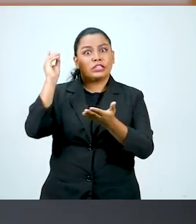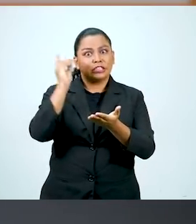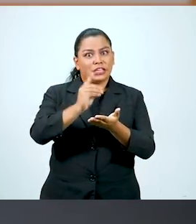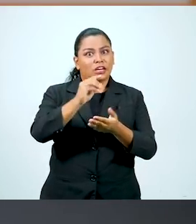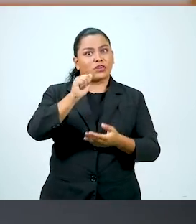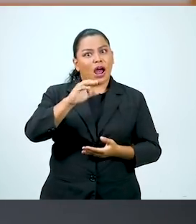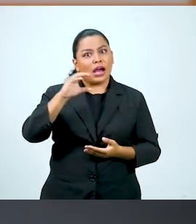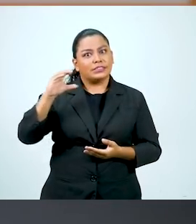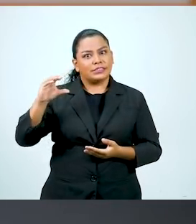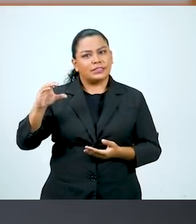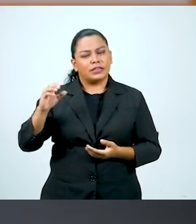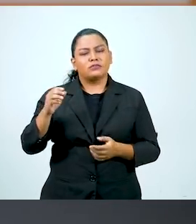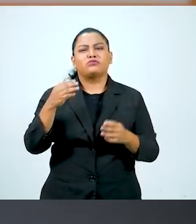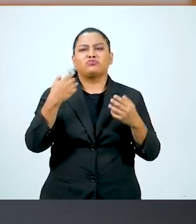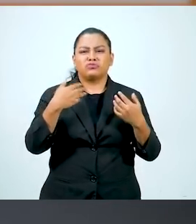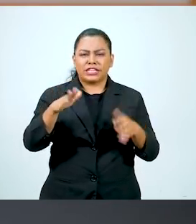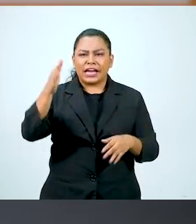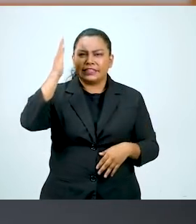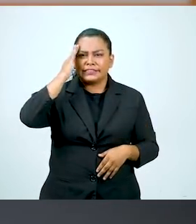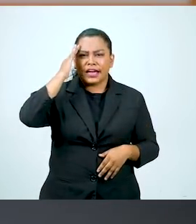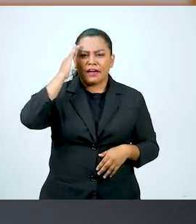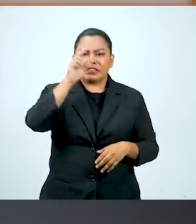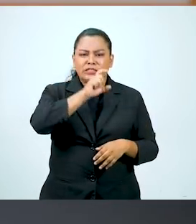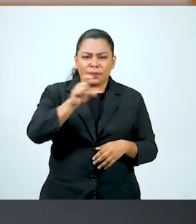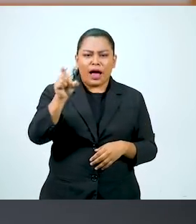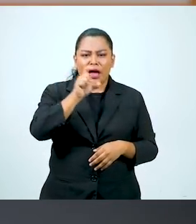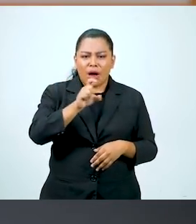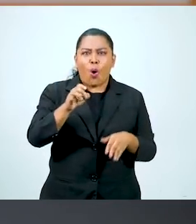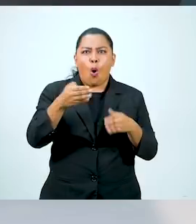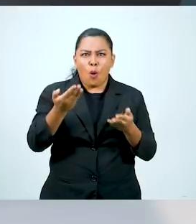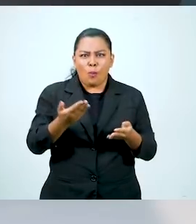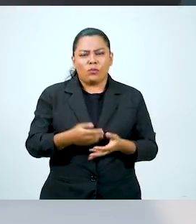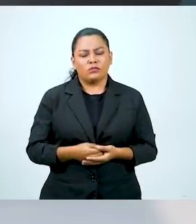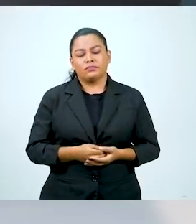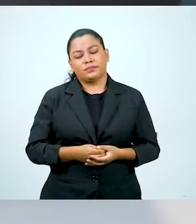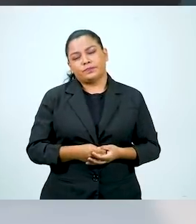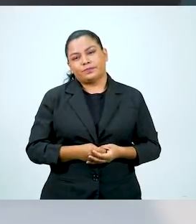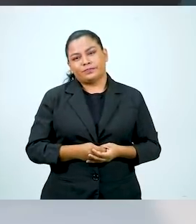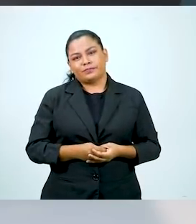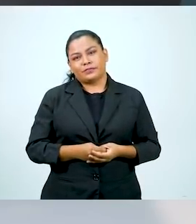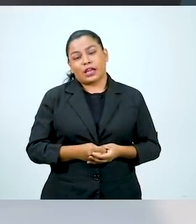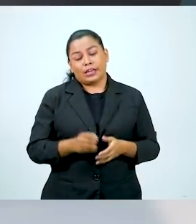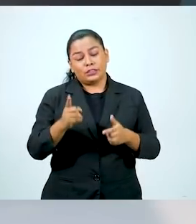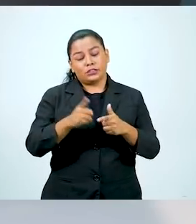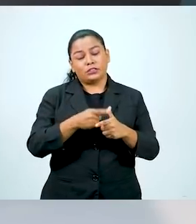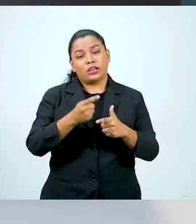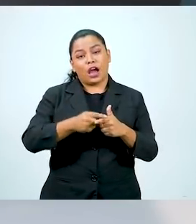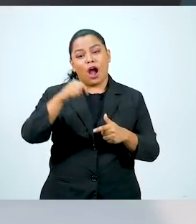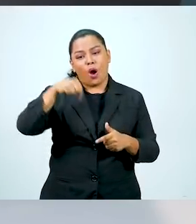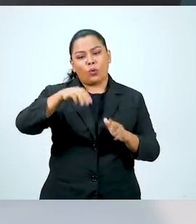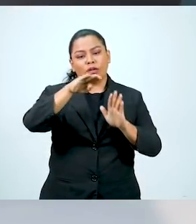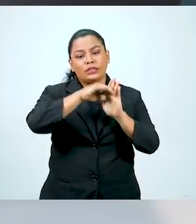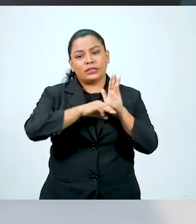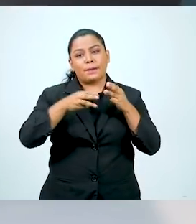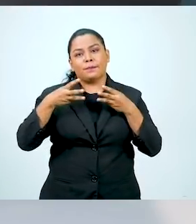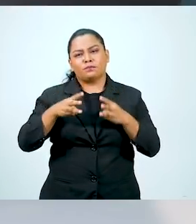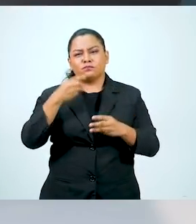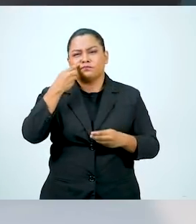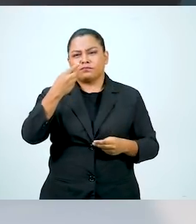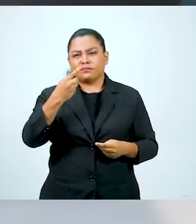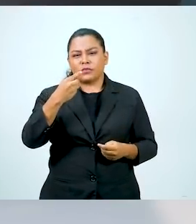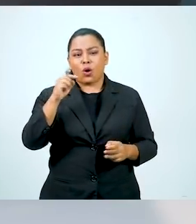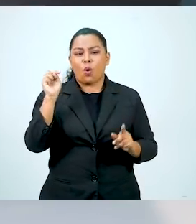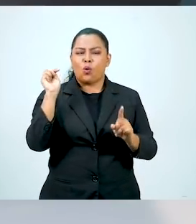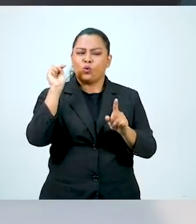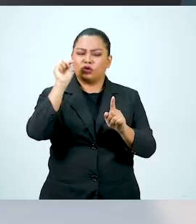didáctica ACC en la que se organiza cada semana de estudio. Así que en la guía metodológica vamos a